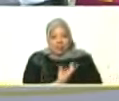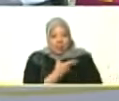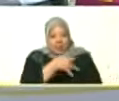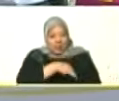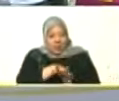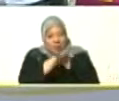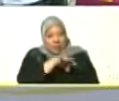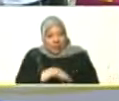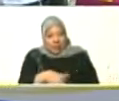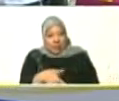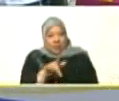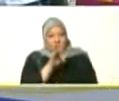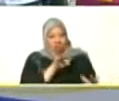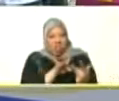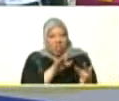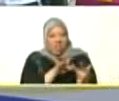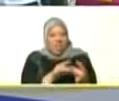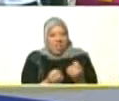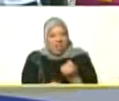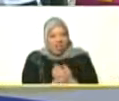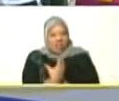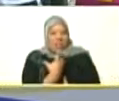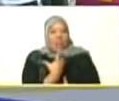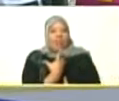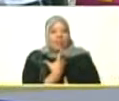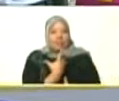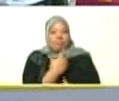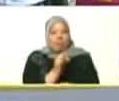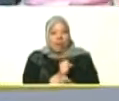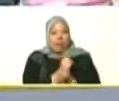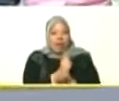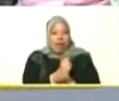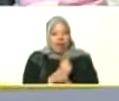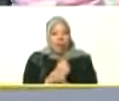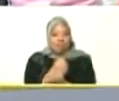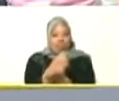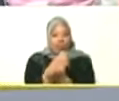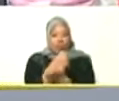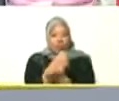y la energía es el amor. El amor